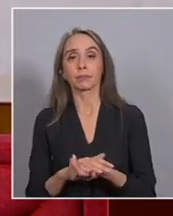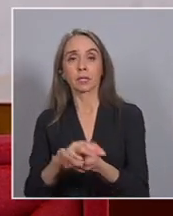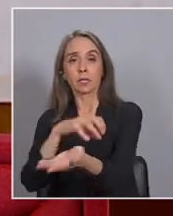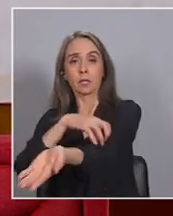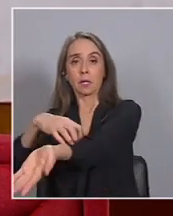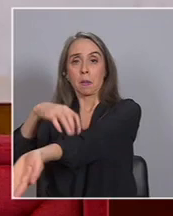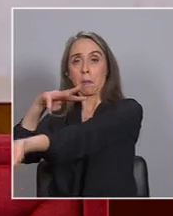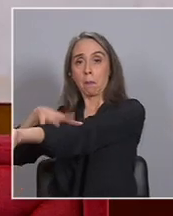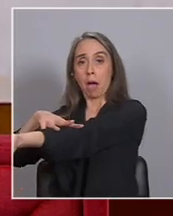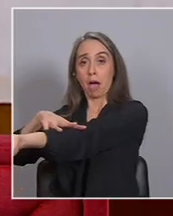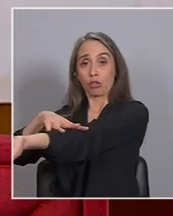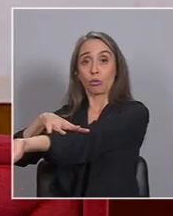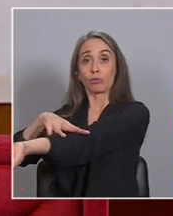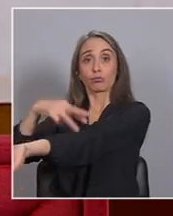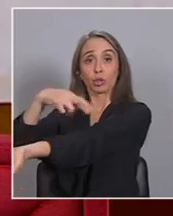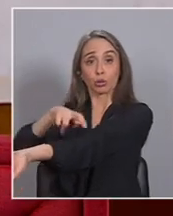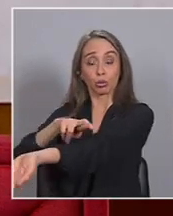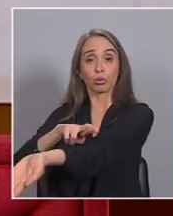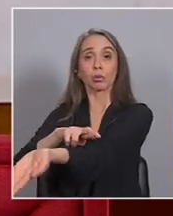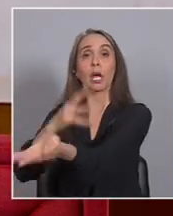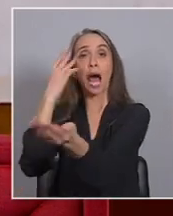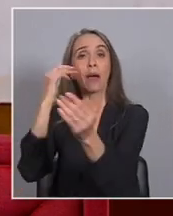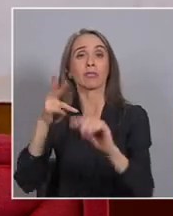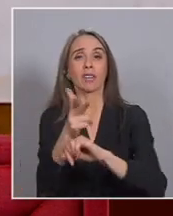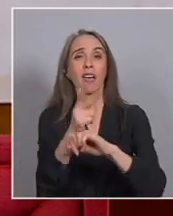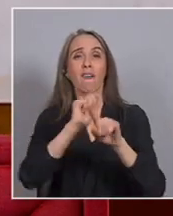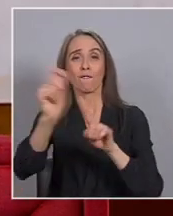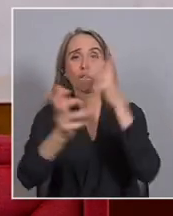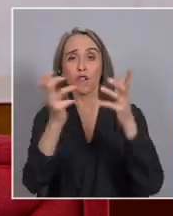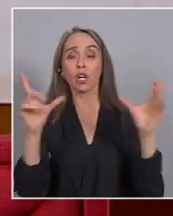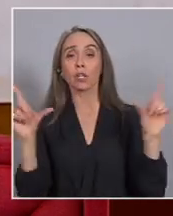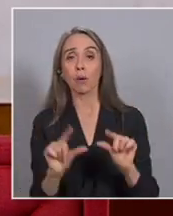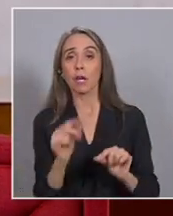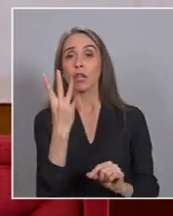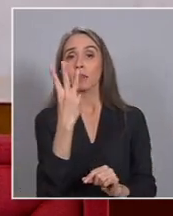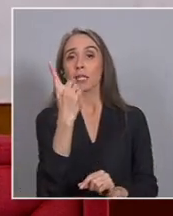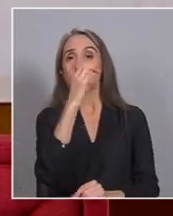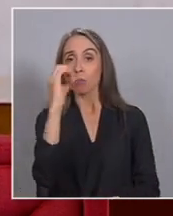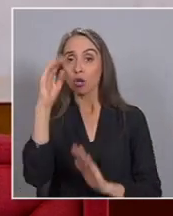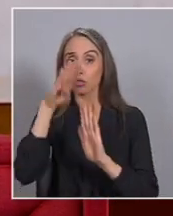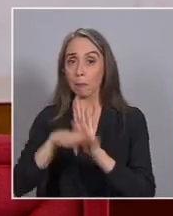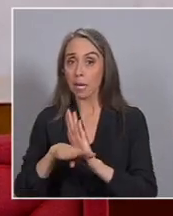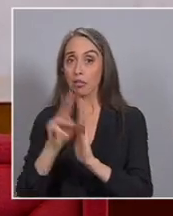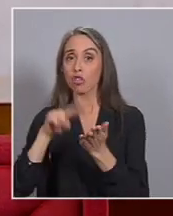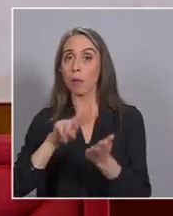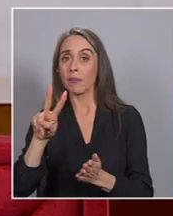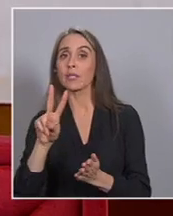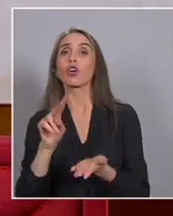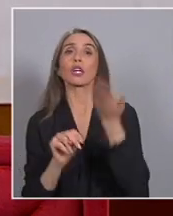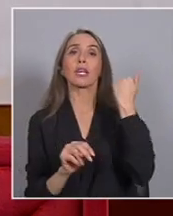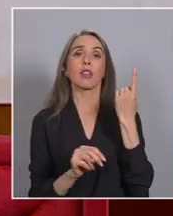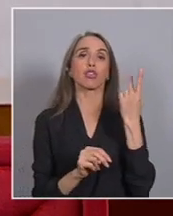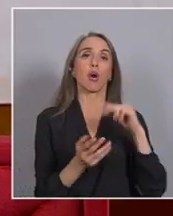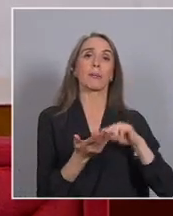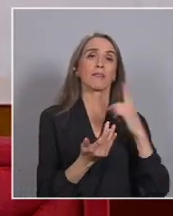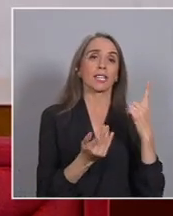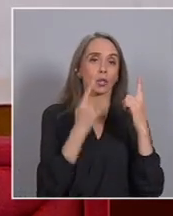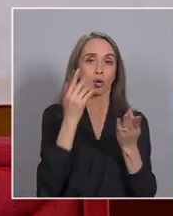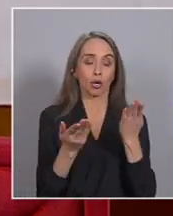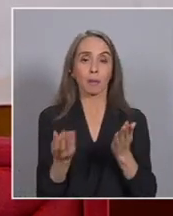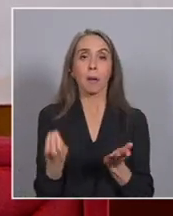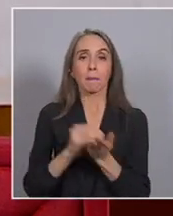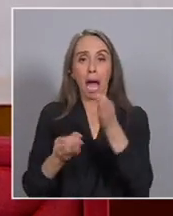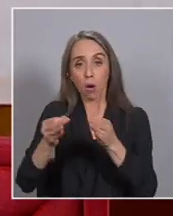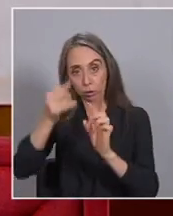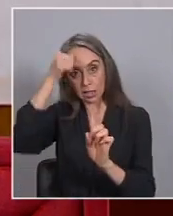sur se redujeron los hechos violentos en un 31% durante 2022 respecto al año anterior y elevamos el número de condenas, y